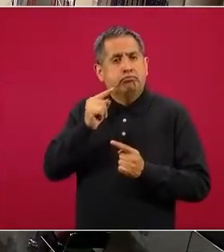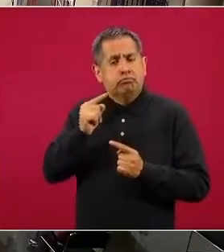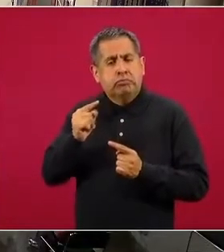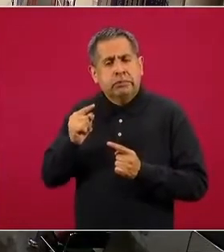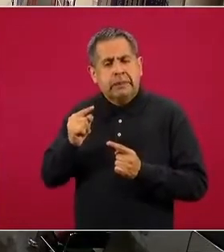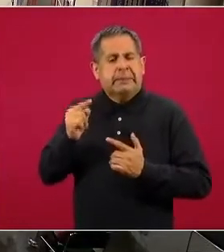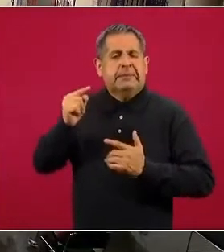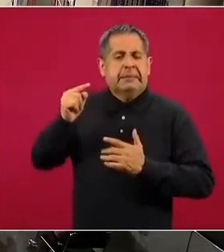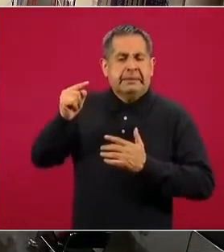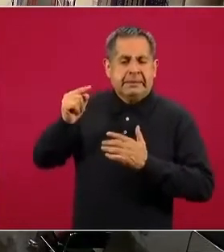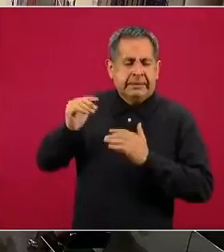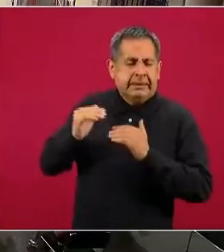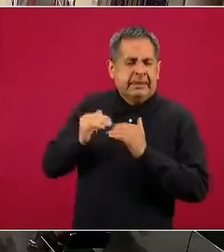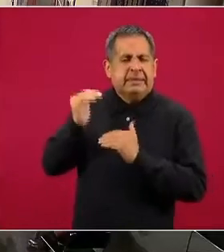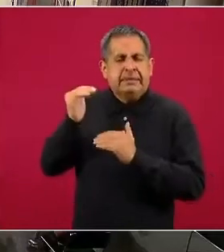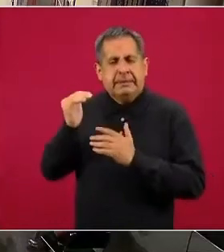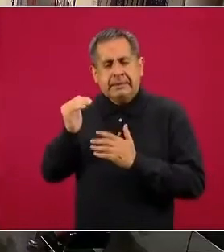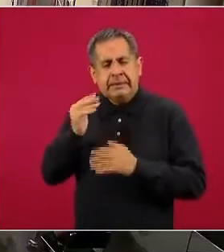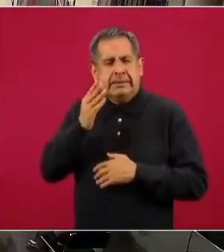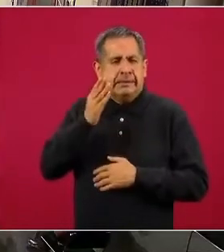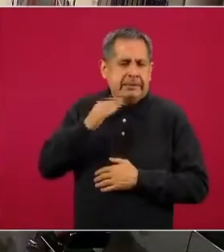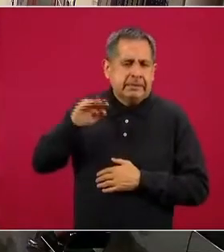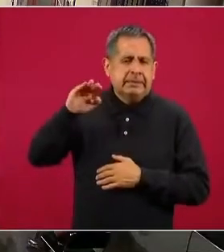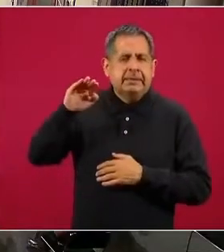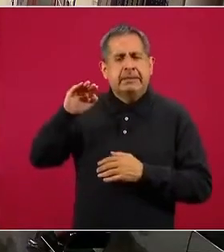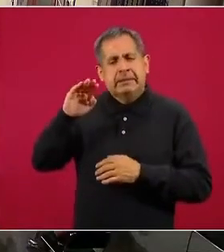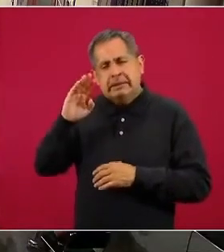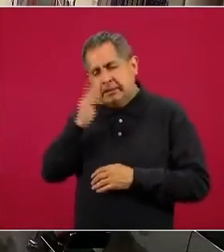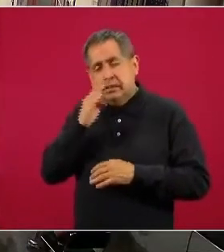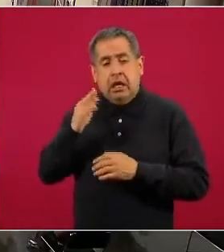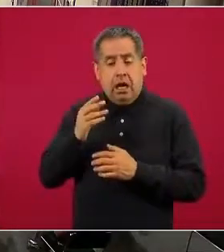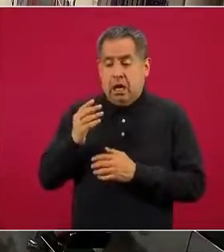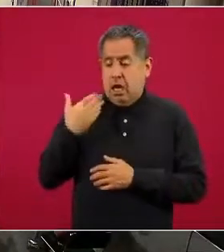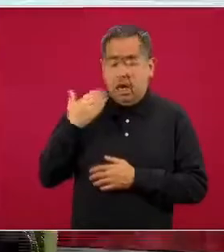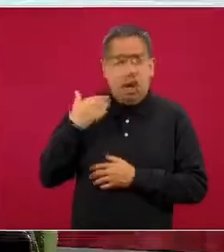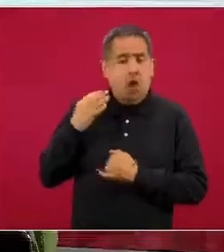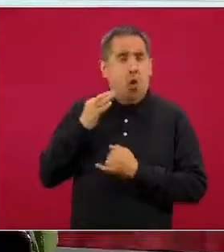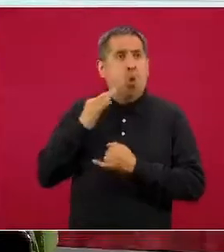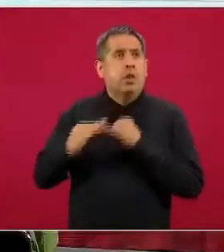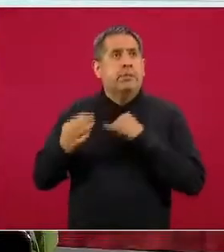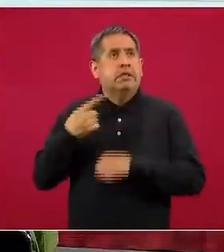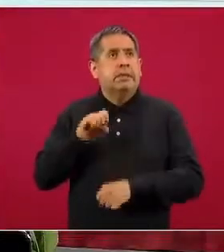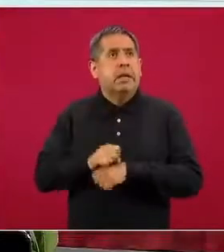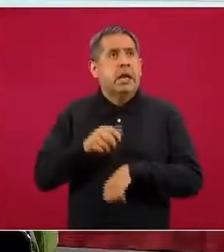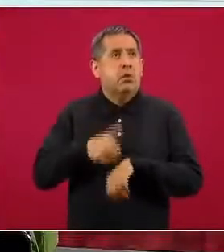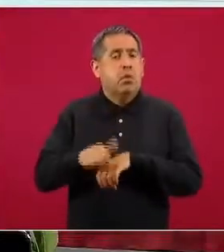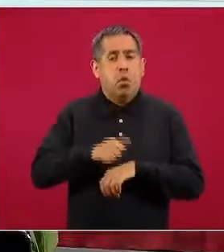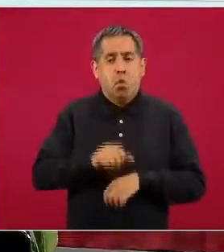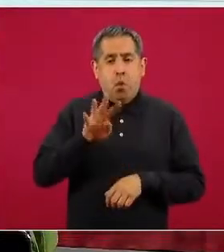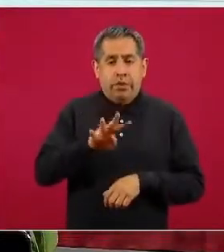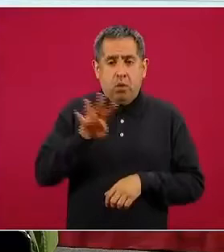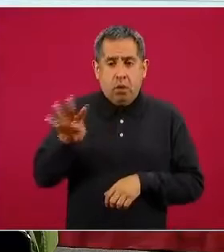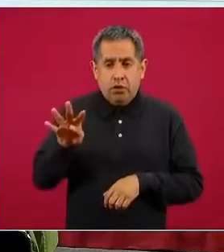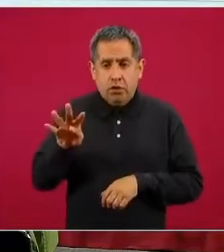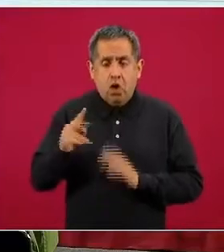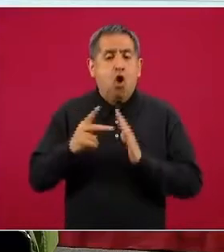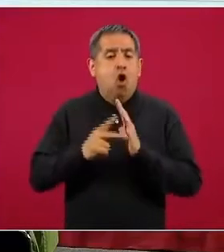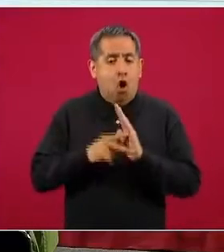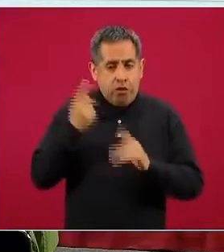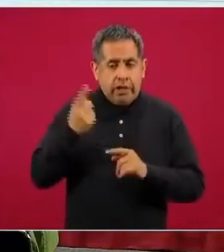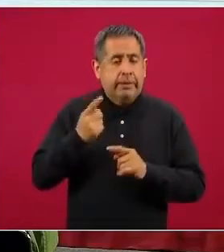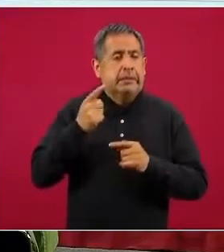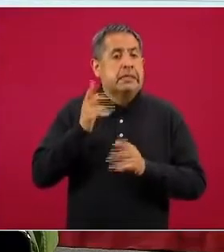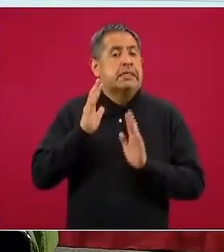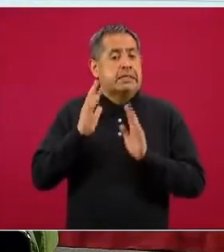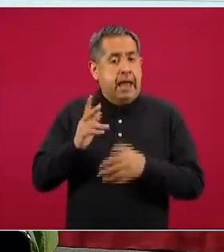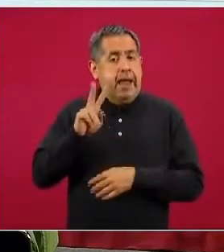unos incrementos en forma de ondas y para la última semana, que es la 44, volvemos a tener 2 semanas de